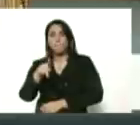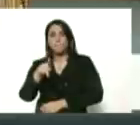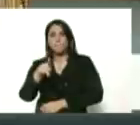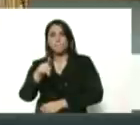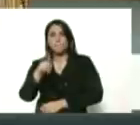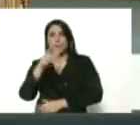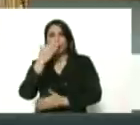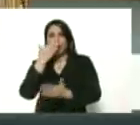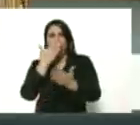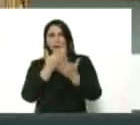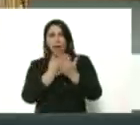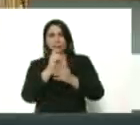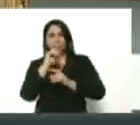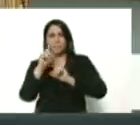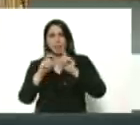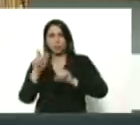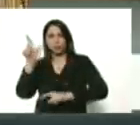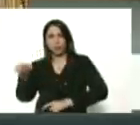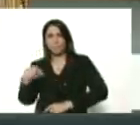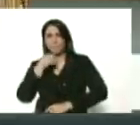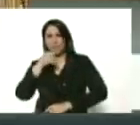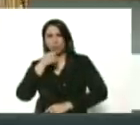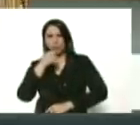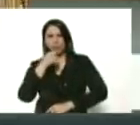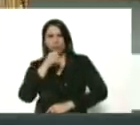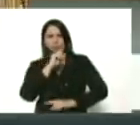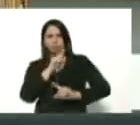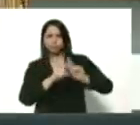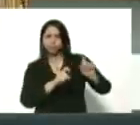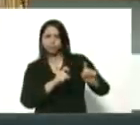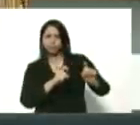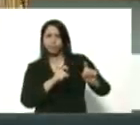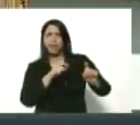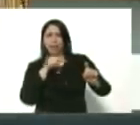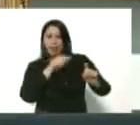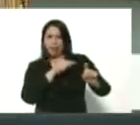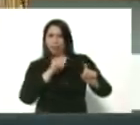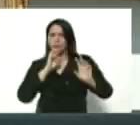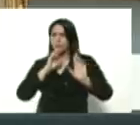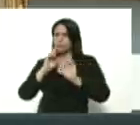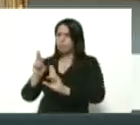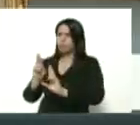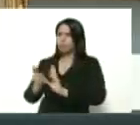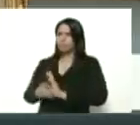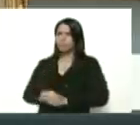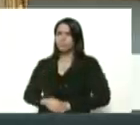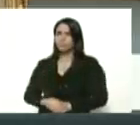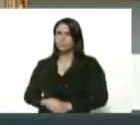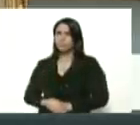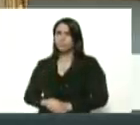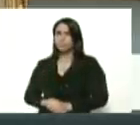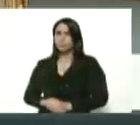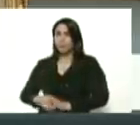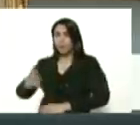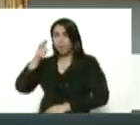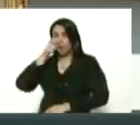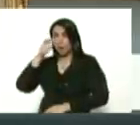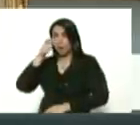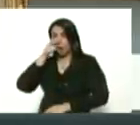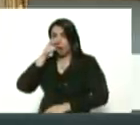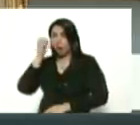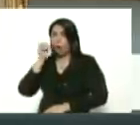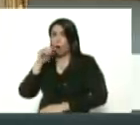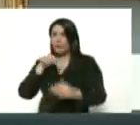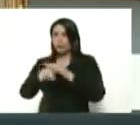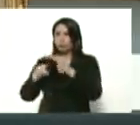ante la pregunta de la periodista, respondió que la operación o